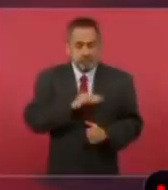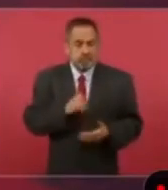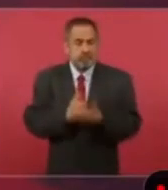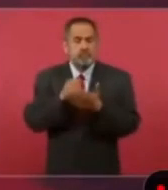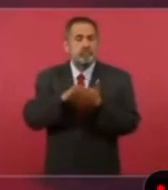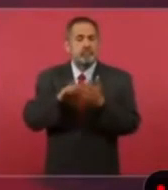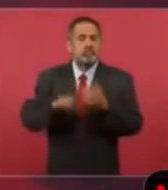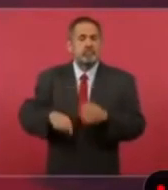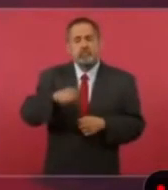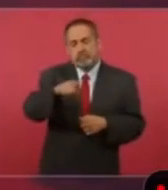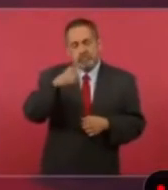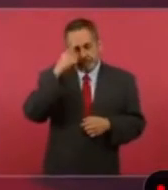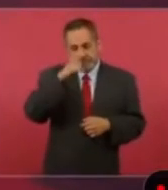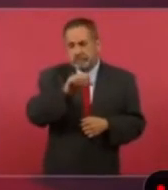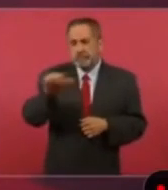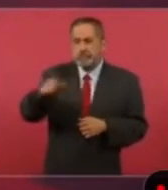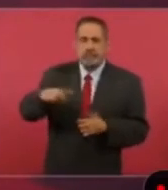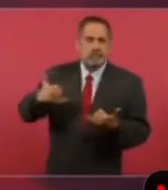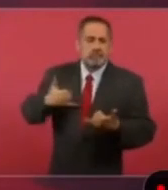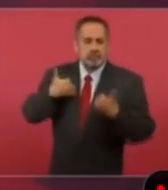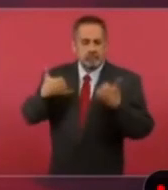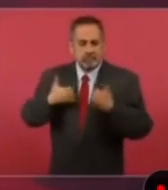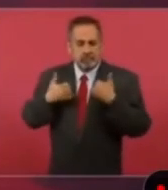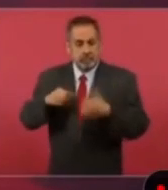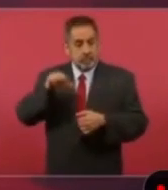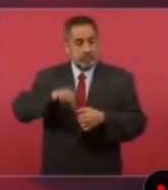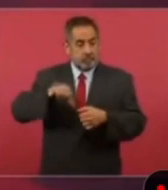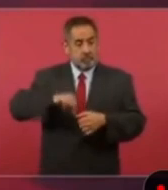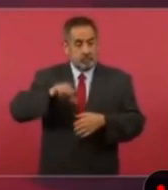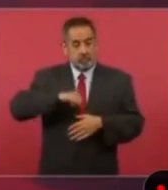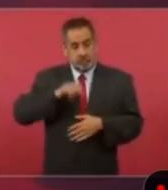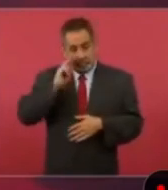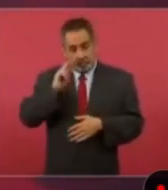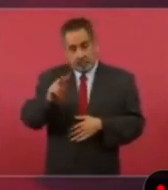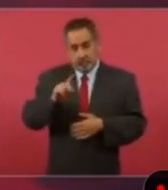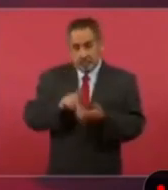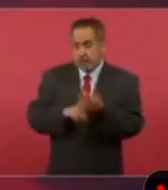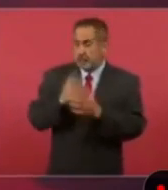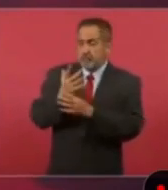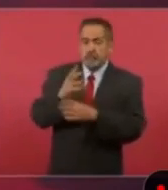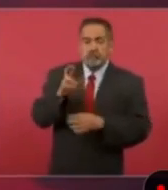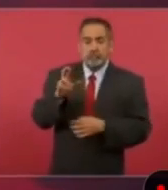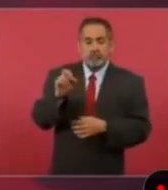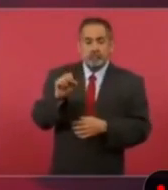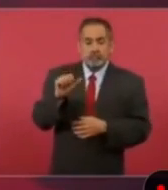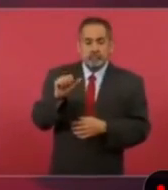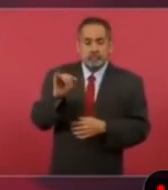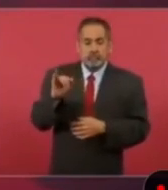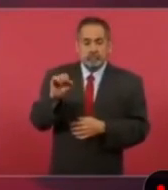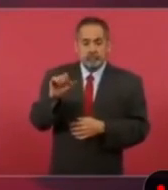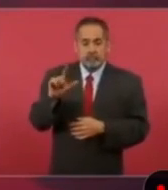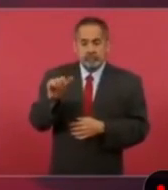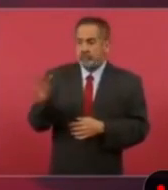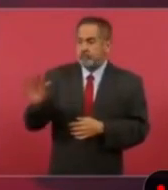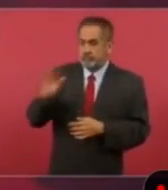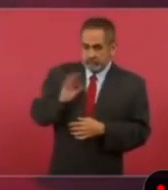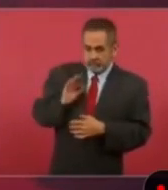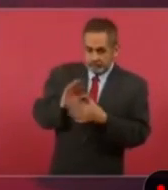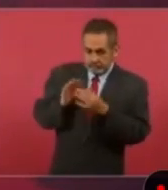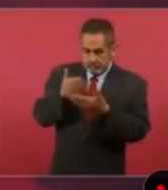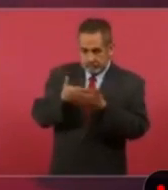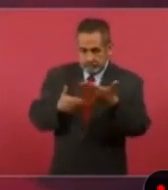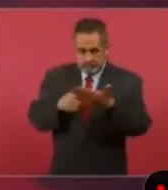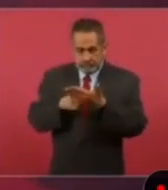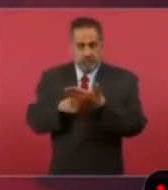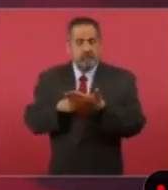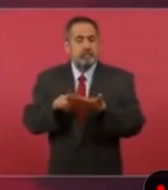Por ejemplo, el caso de los jóvenes. Hoy estaba viendo precisamente, Rosicela me entregó un informe de que ya